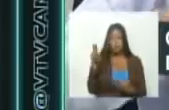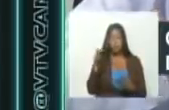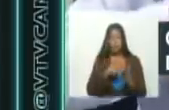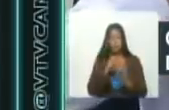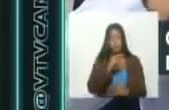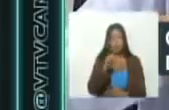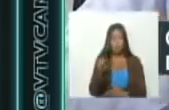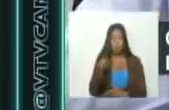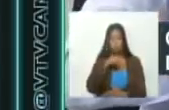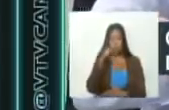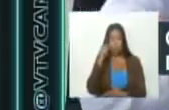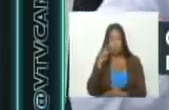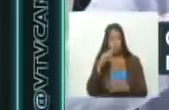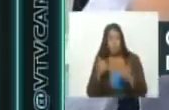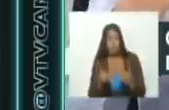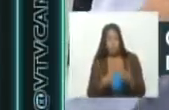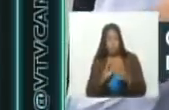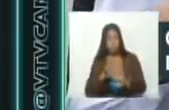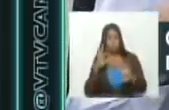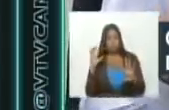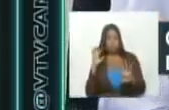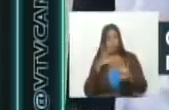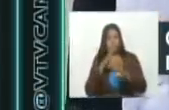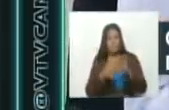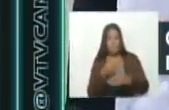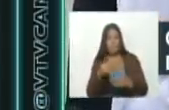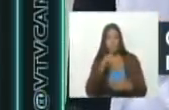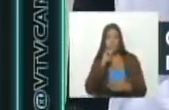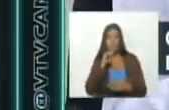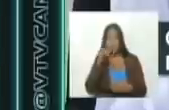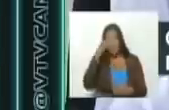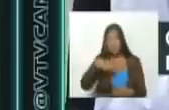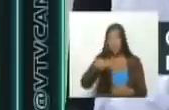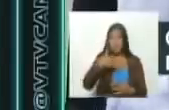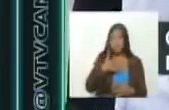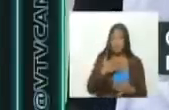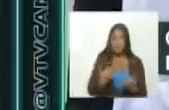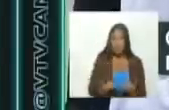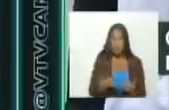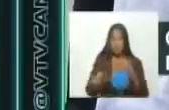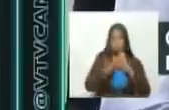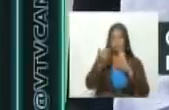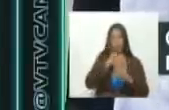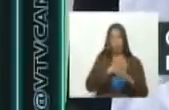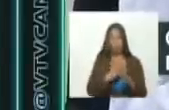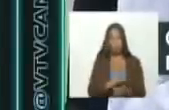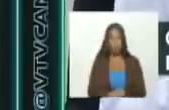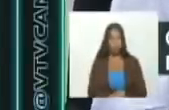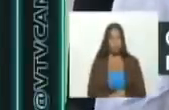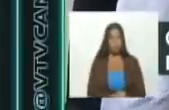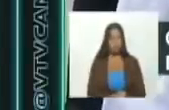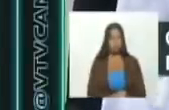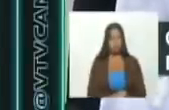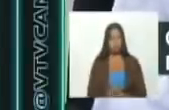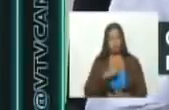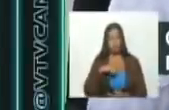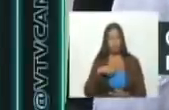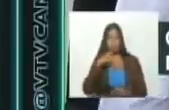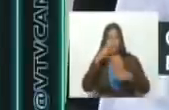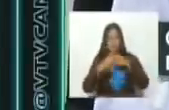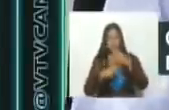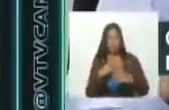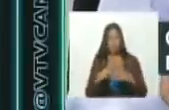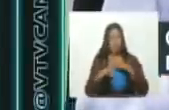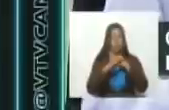nosotros con masificar esa información para que el pueblo sintiera el impacto brutal de las políticas